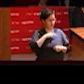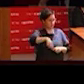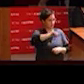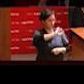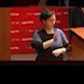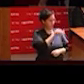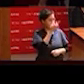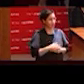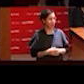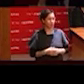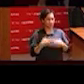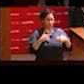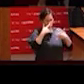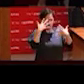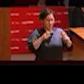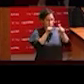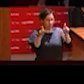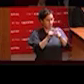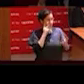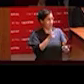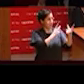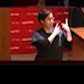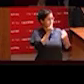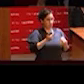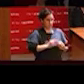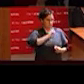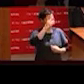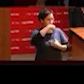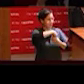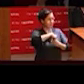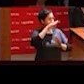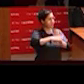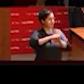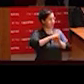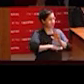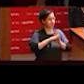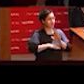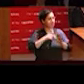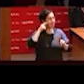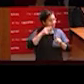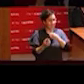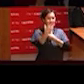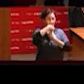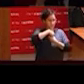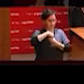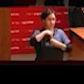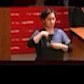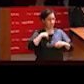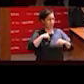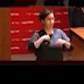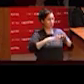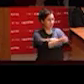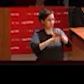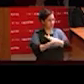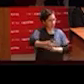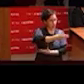proyecto son muchas las empresas ahí se ven las más importantes que están con nosotros eh forman forma que forman este este programa y que colaboran con